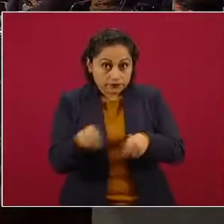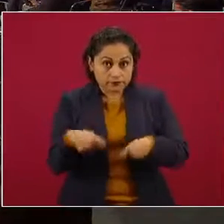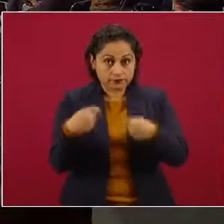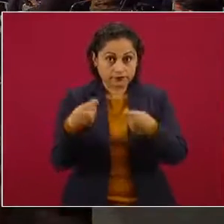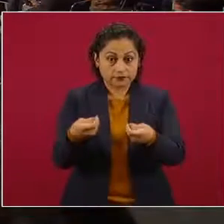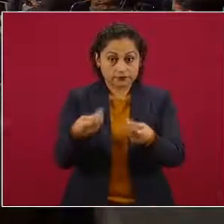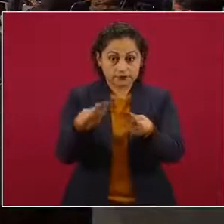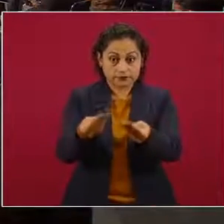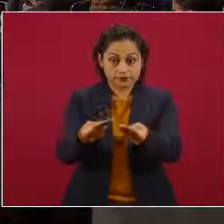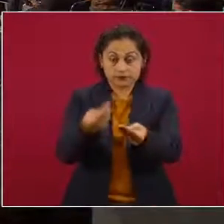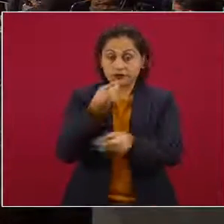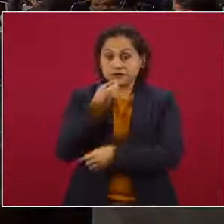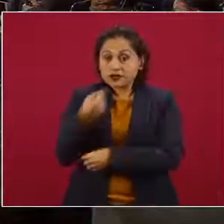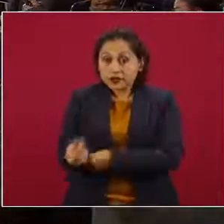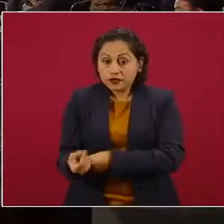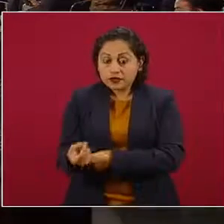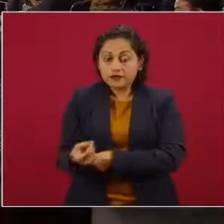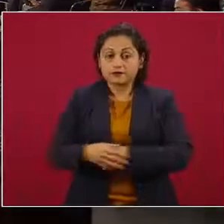la pequeñita?